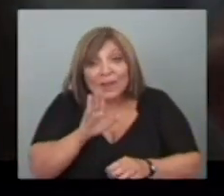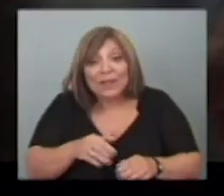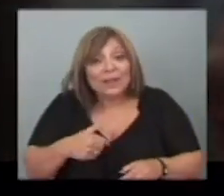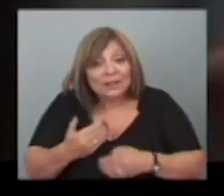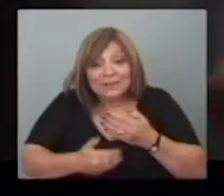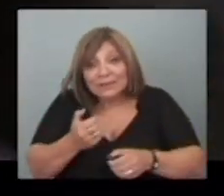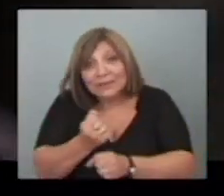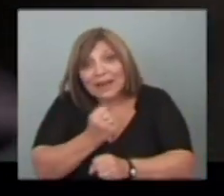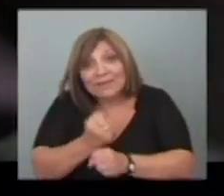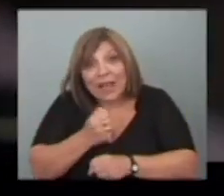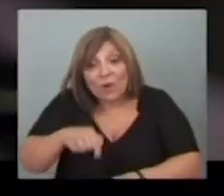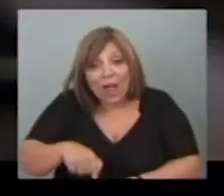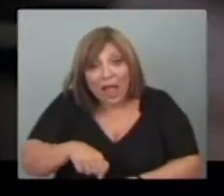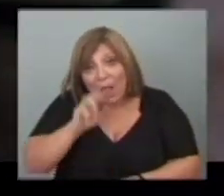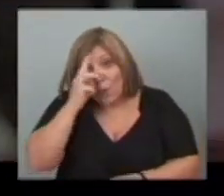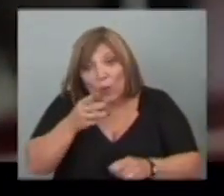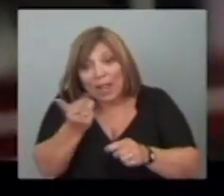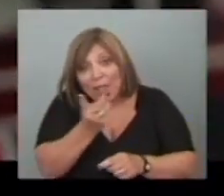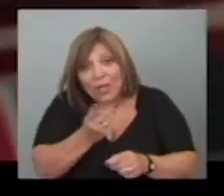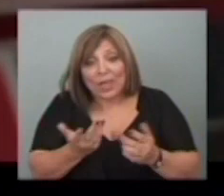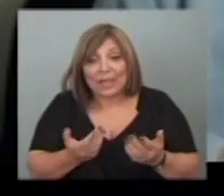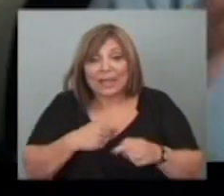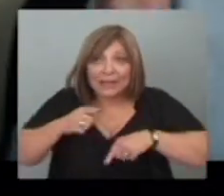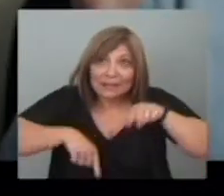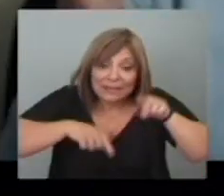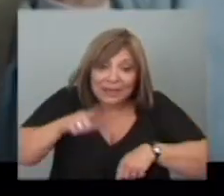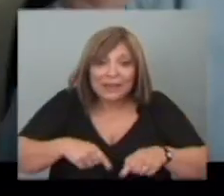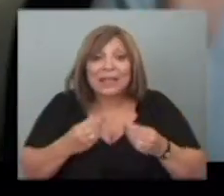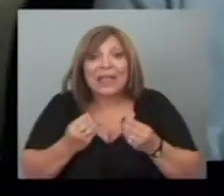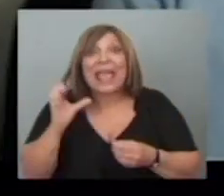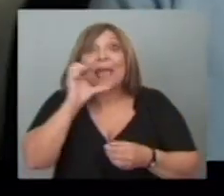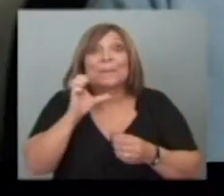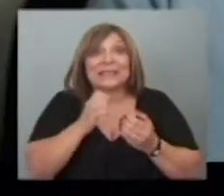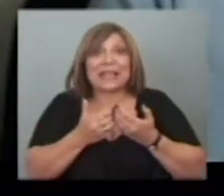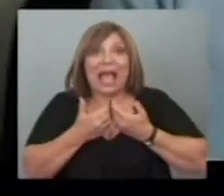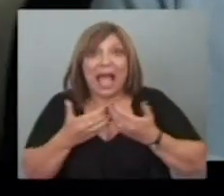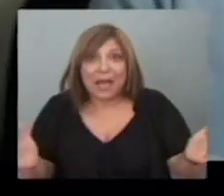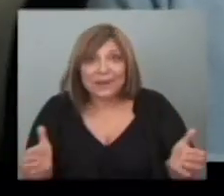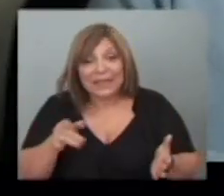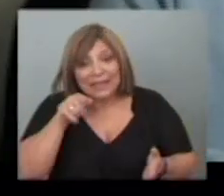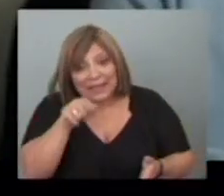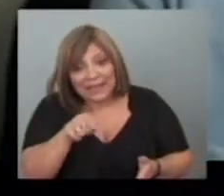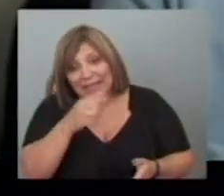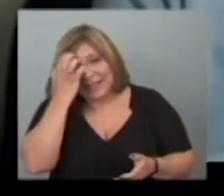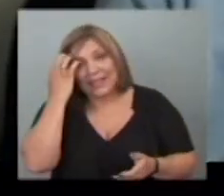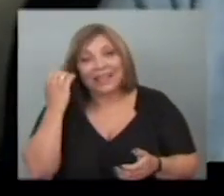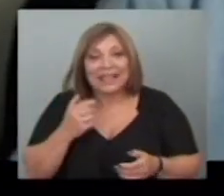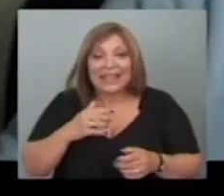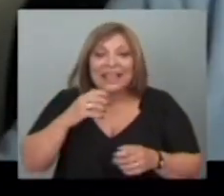trabajo formal en Uruguay. Mañana tengo que hacer los trámites para abrir la empresa. SIH Cajas.